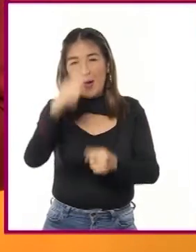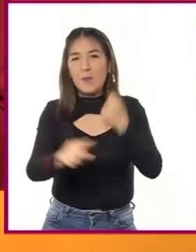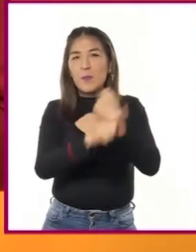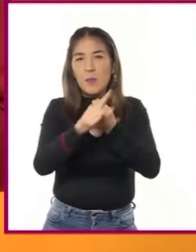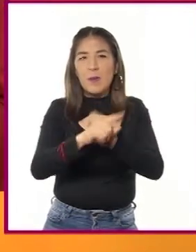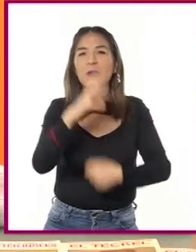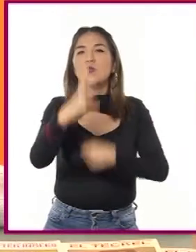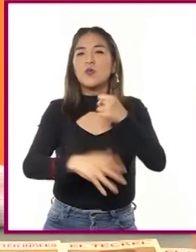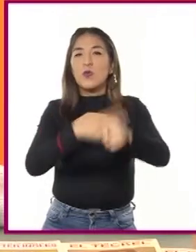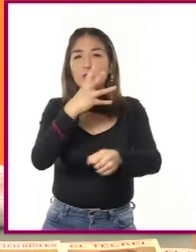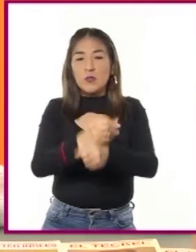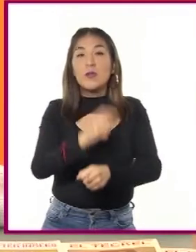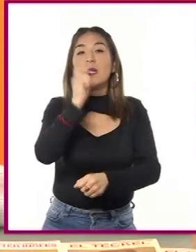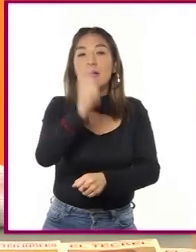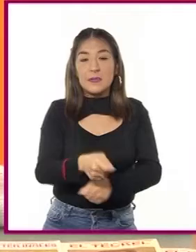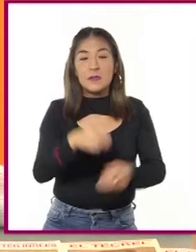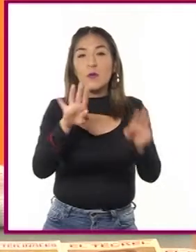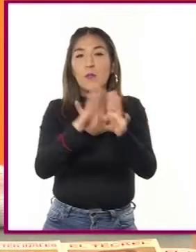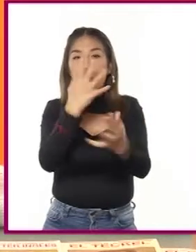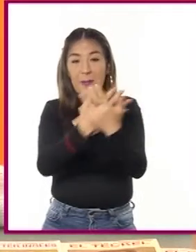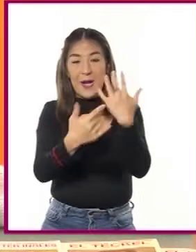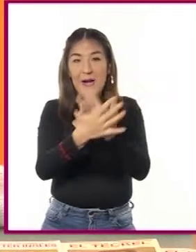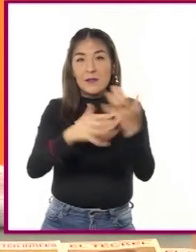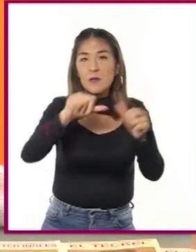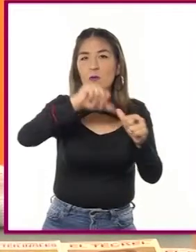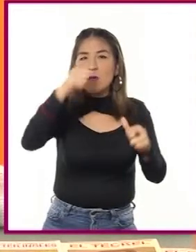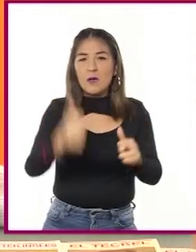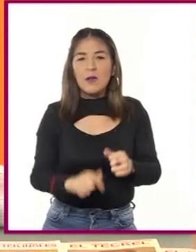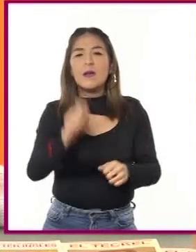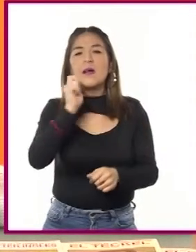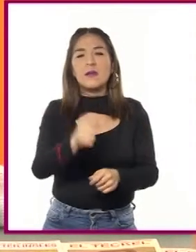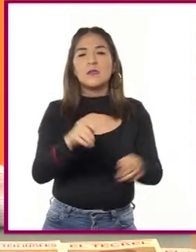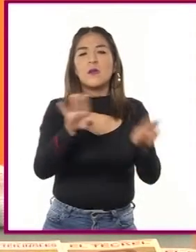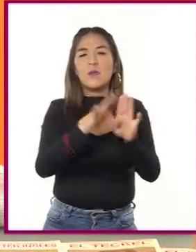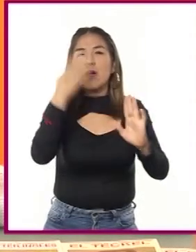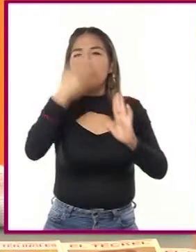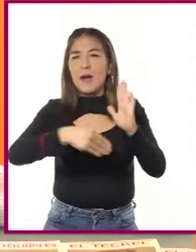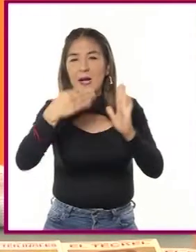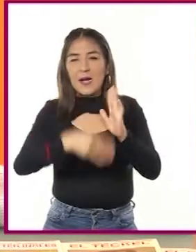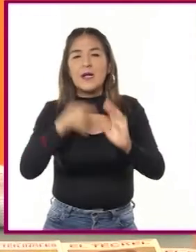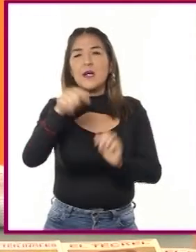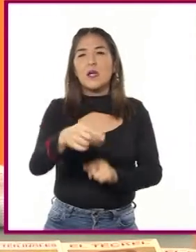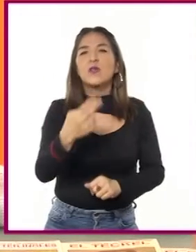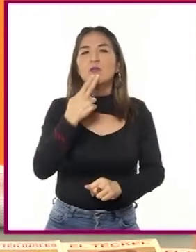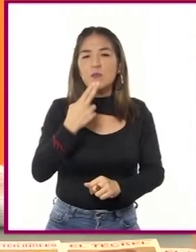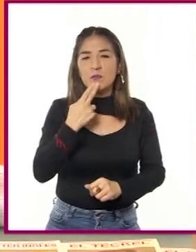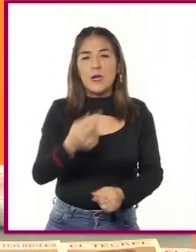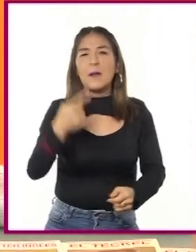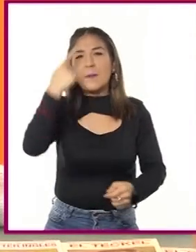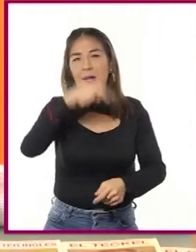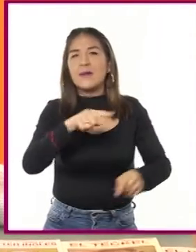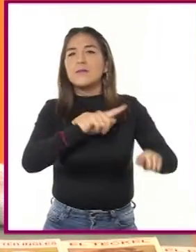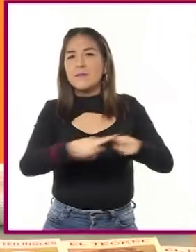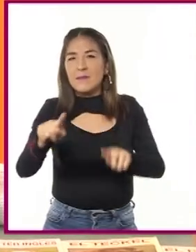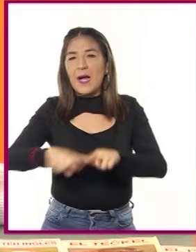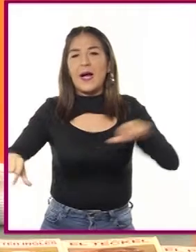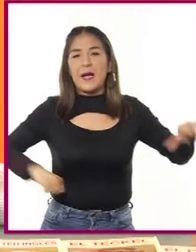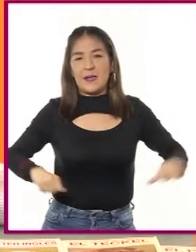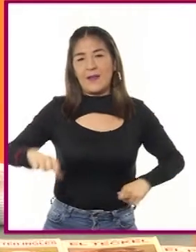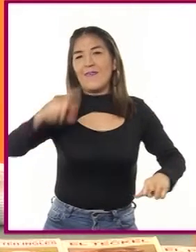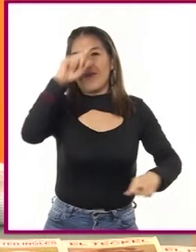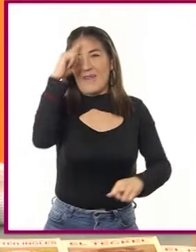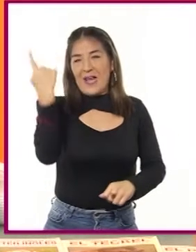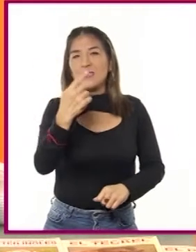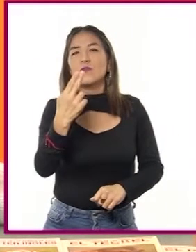ser elaborado de manera artesanal, las herramientas y máquinas que se emplean en su elaboración deben ser fáciles